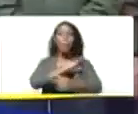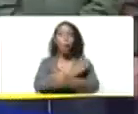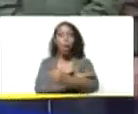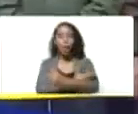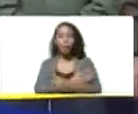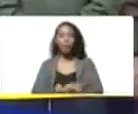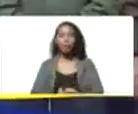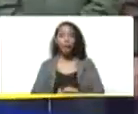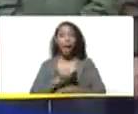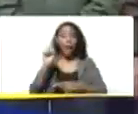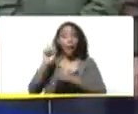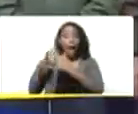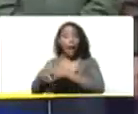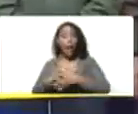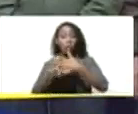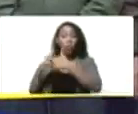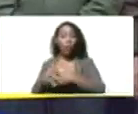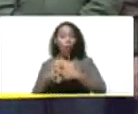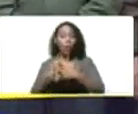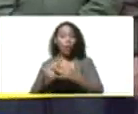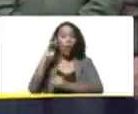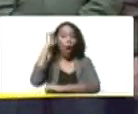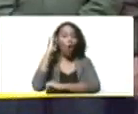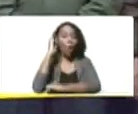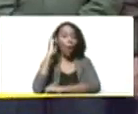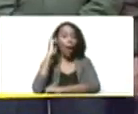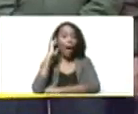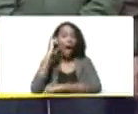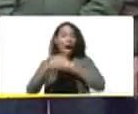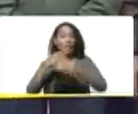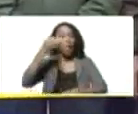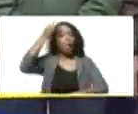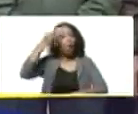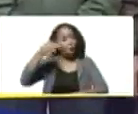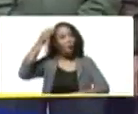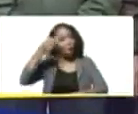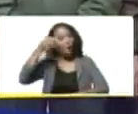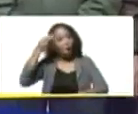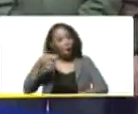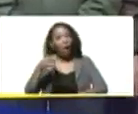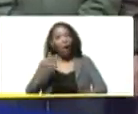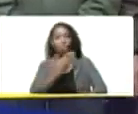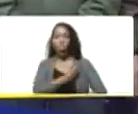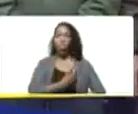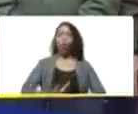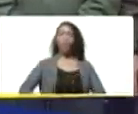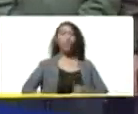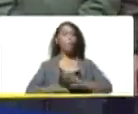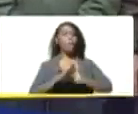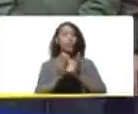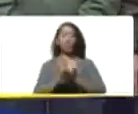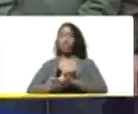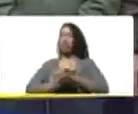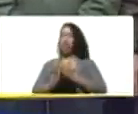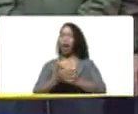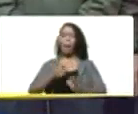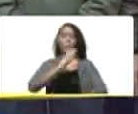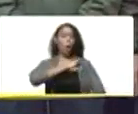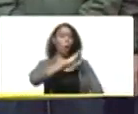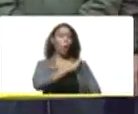que en Washington y en Europa los hacían creerse dueños del mundo ya.